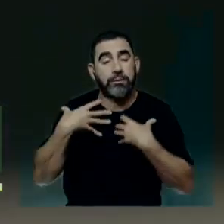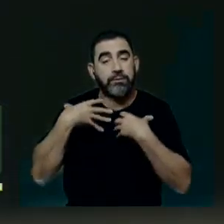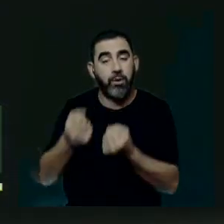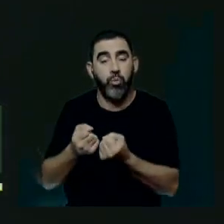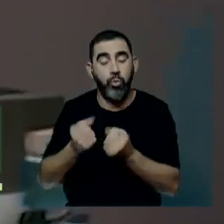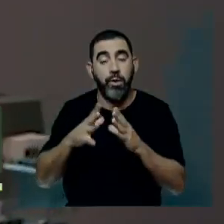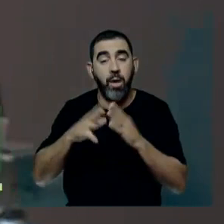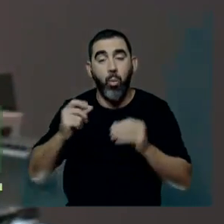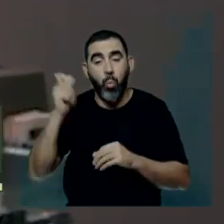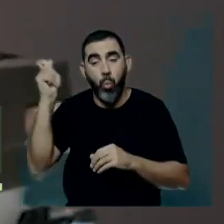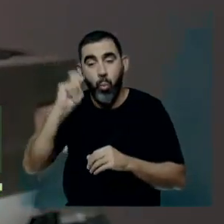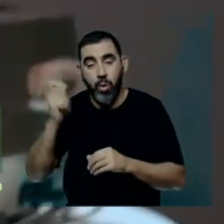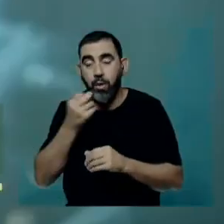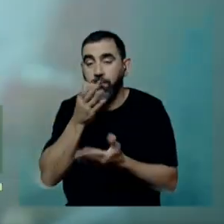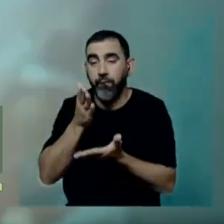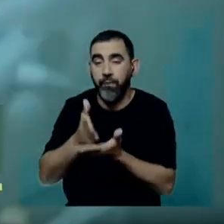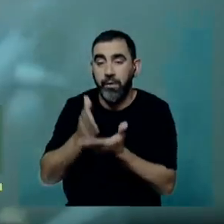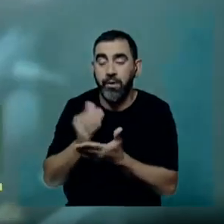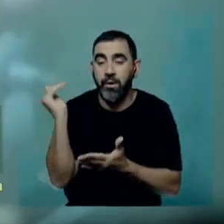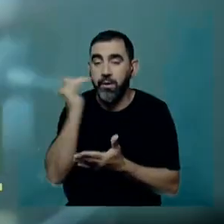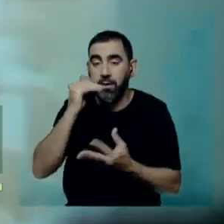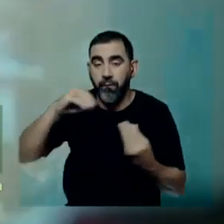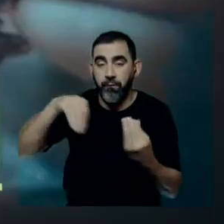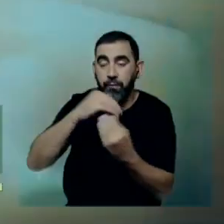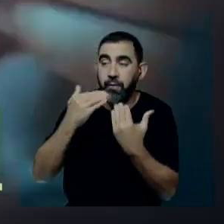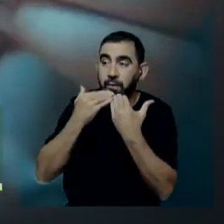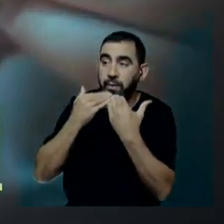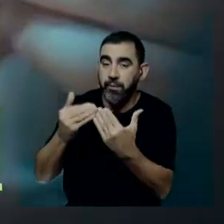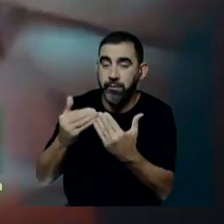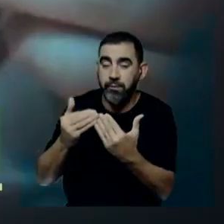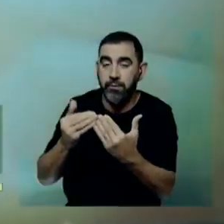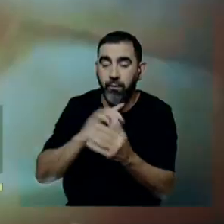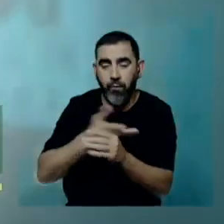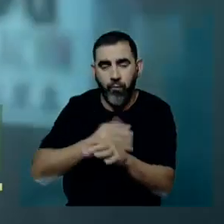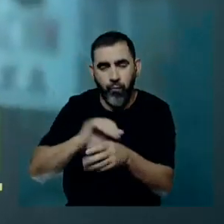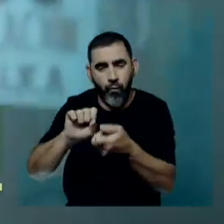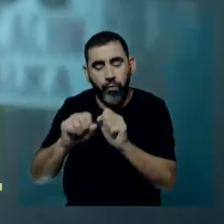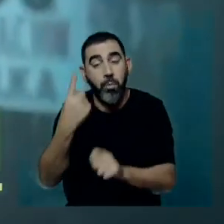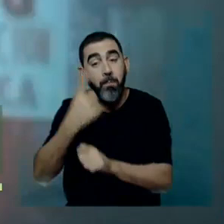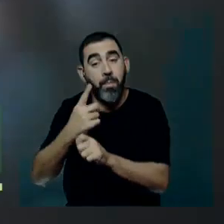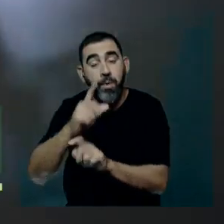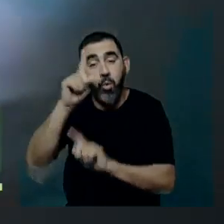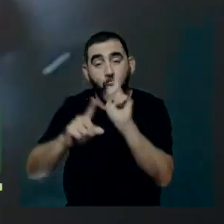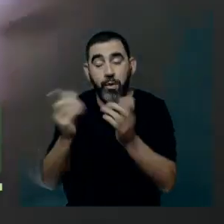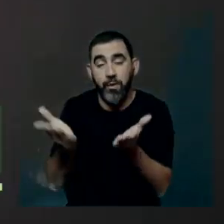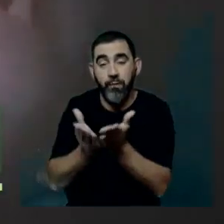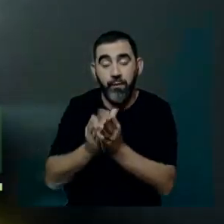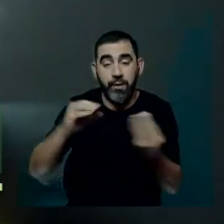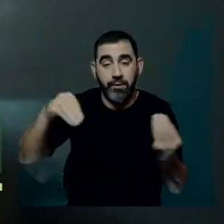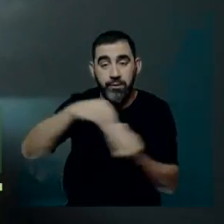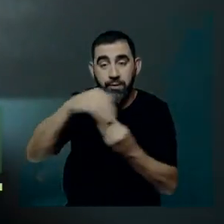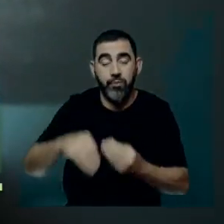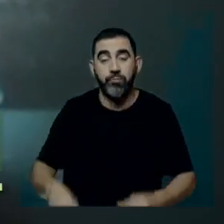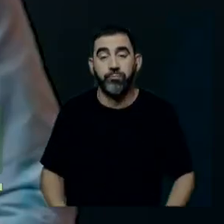de la escuela pública. Fui beneficiario de asignaciones familiares y gracias a ello y con esfuerzo fue el primer universitario de mi familia, remarca el